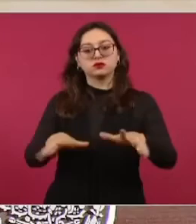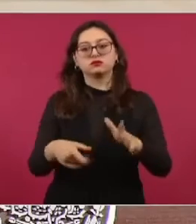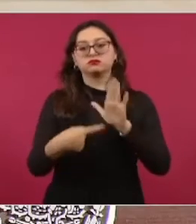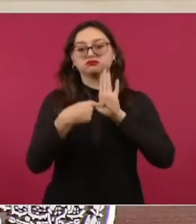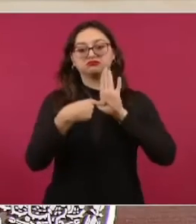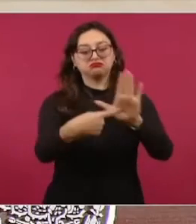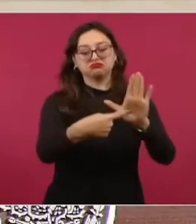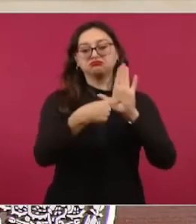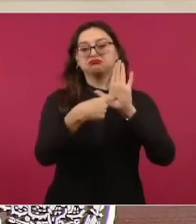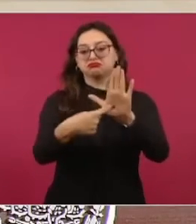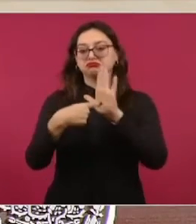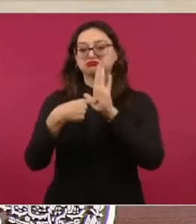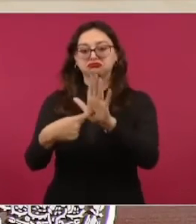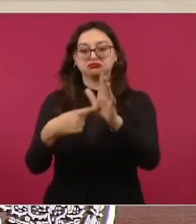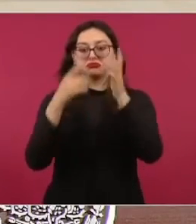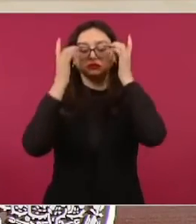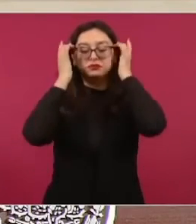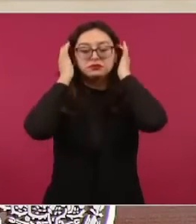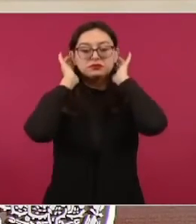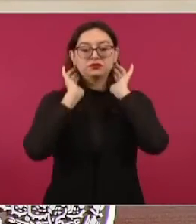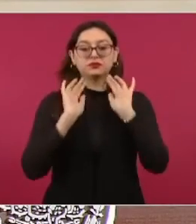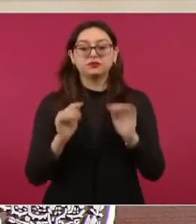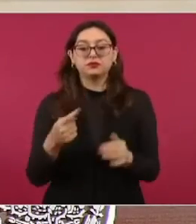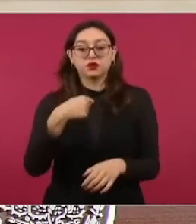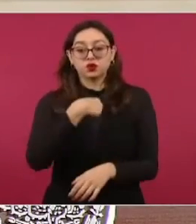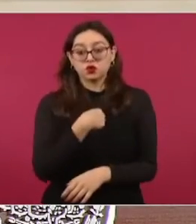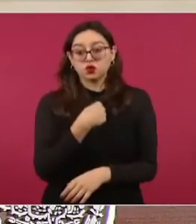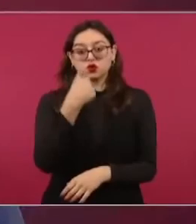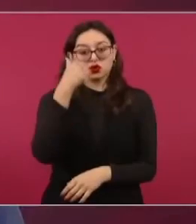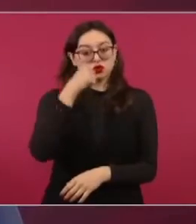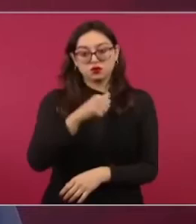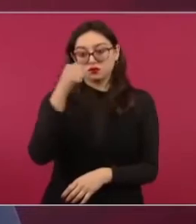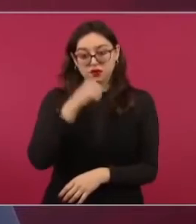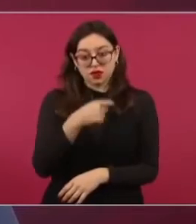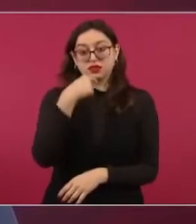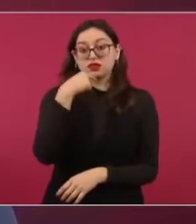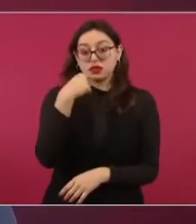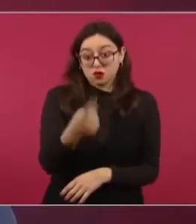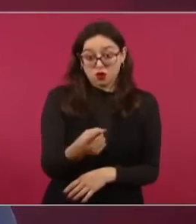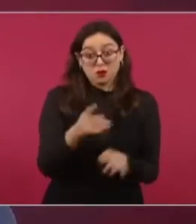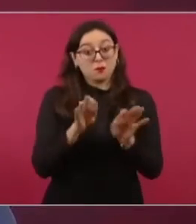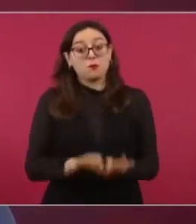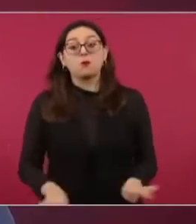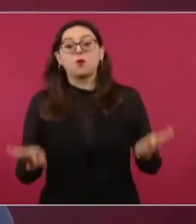para lo que sostengo siempre, la no repetición,